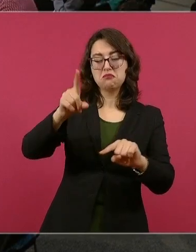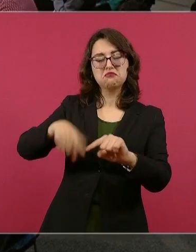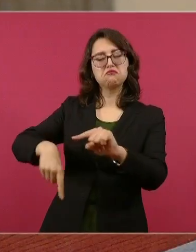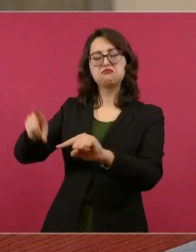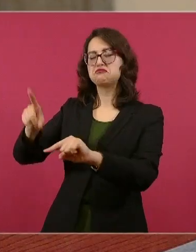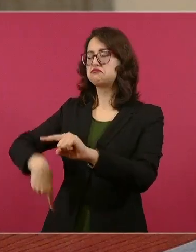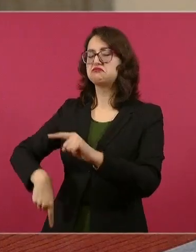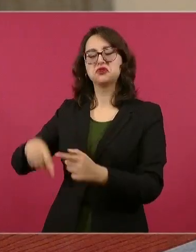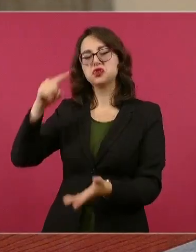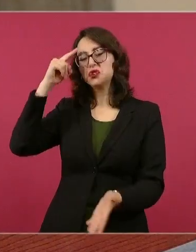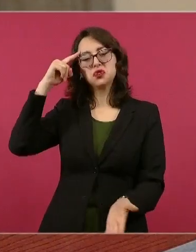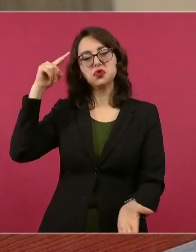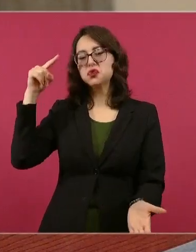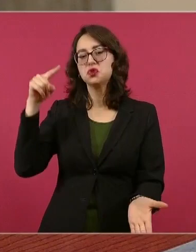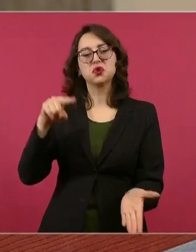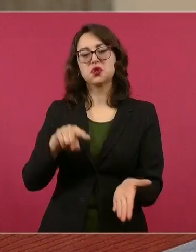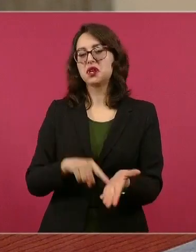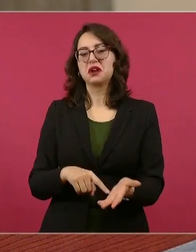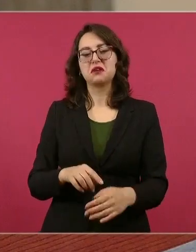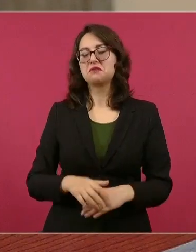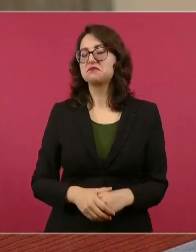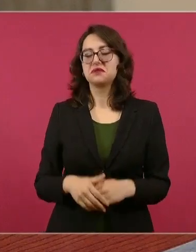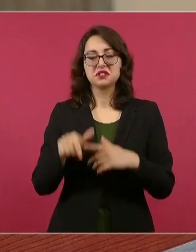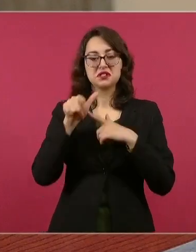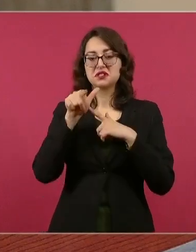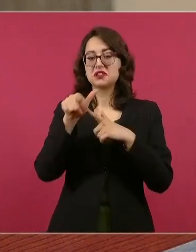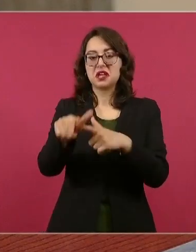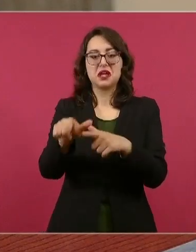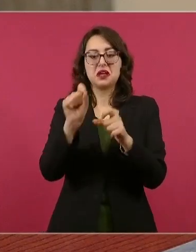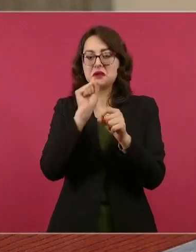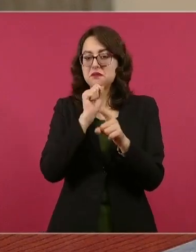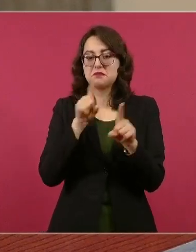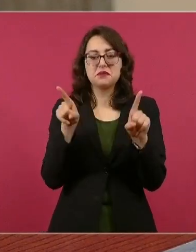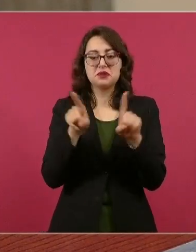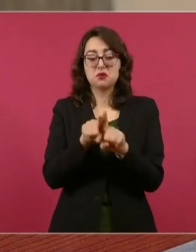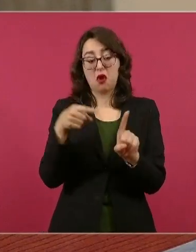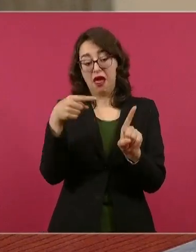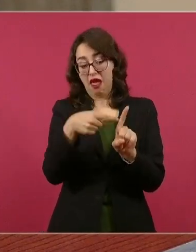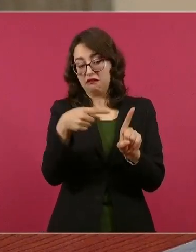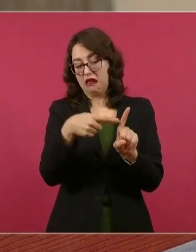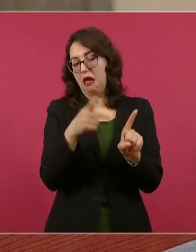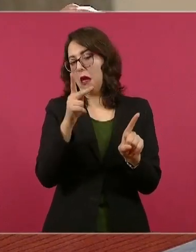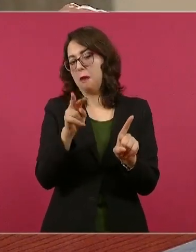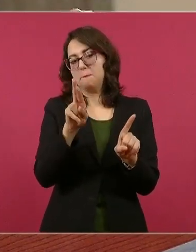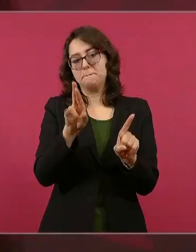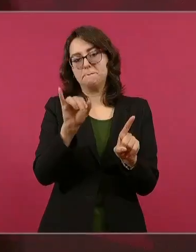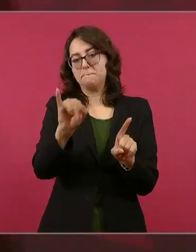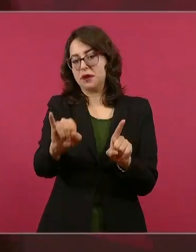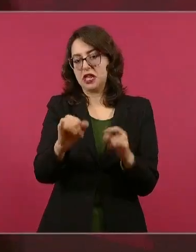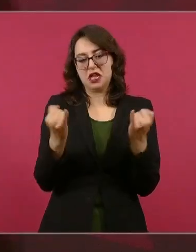Su carrera política en la entidad está vinculada al viejo sindicalismo priista.